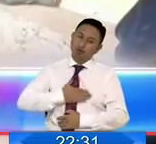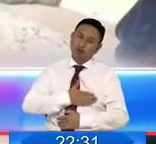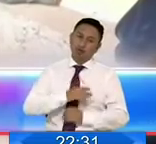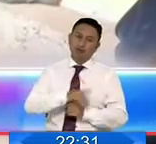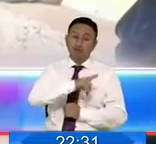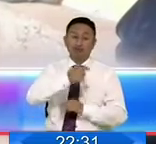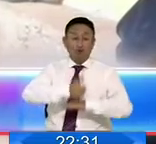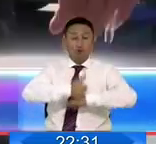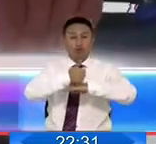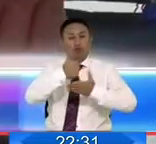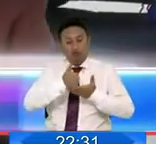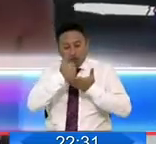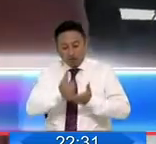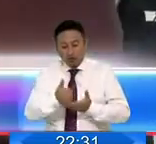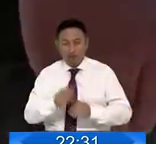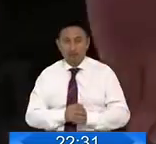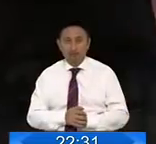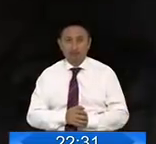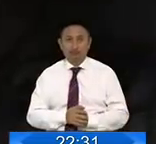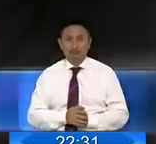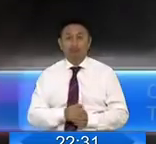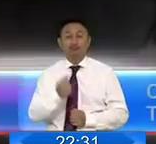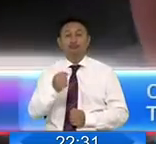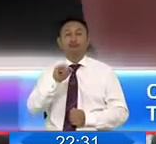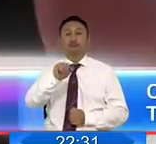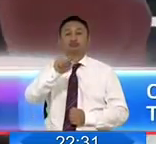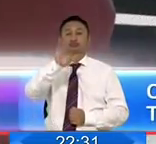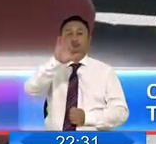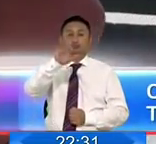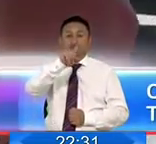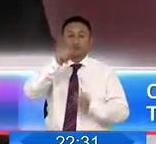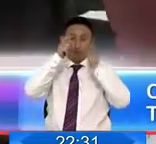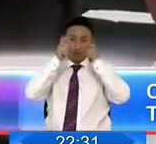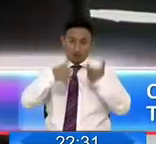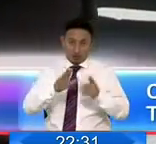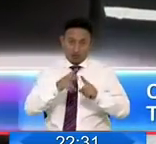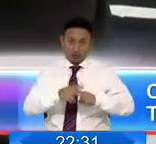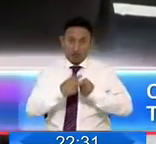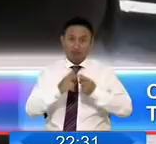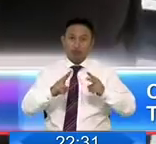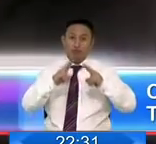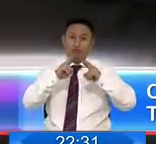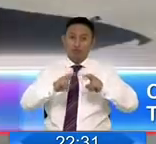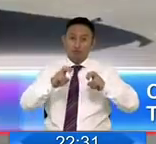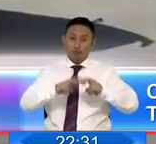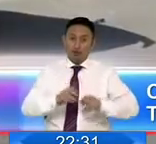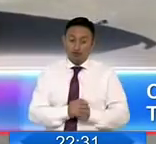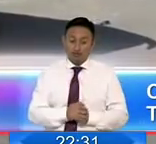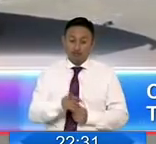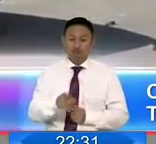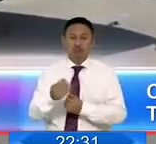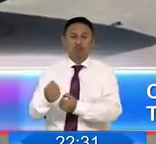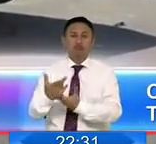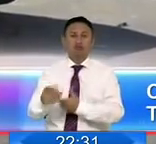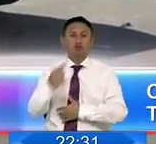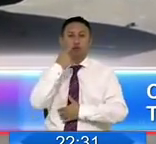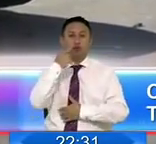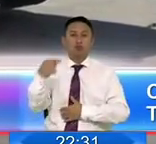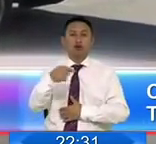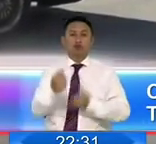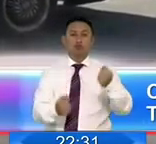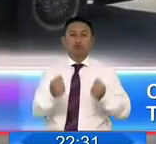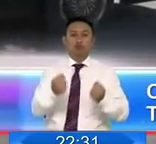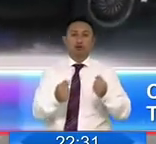las autoridades. Personal del CIAD y Fiscalía realizaron las investigaciones de campo. Informaron que el conductor del